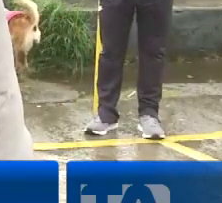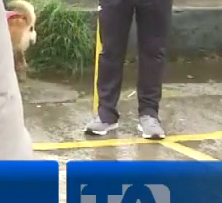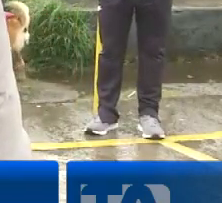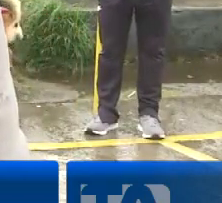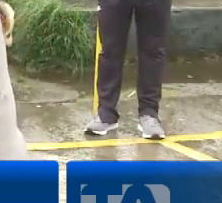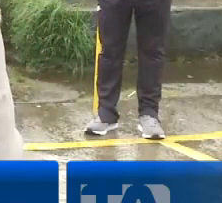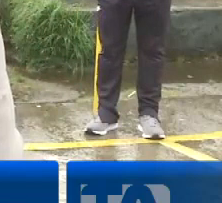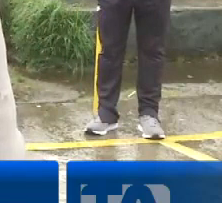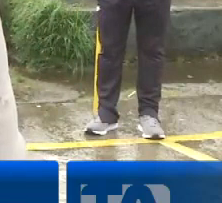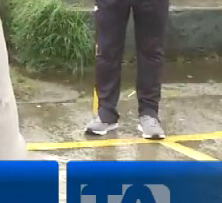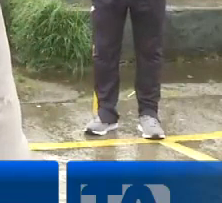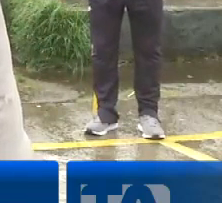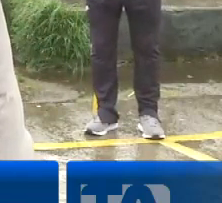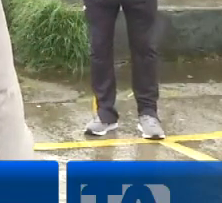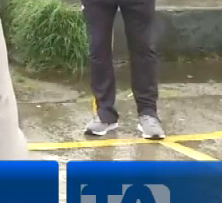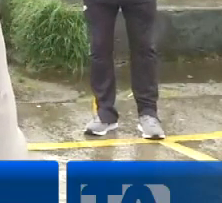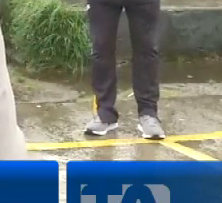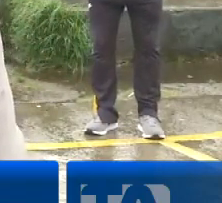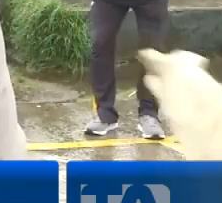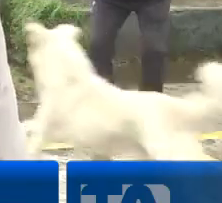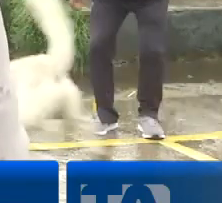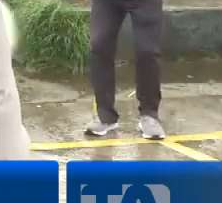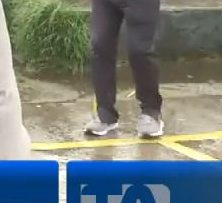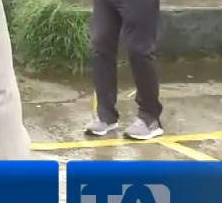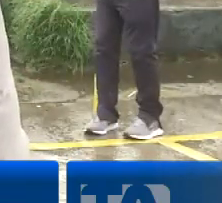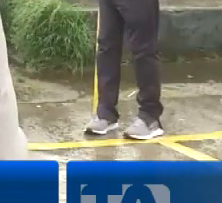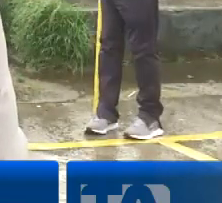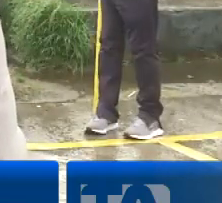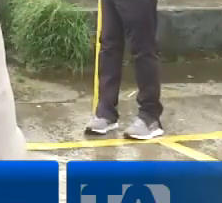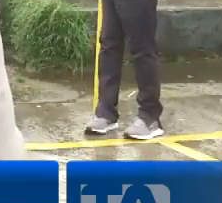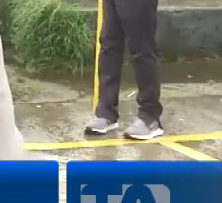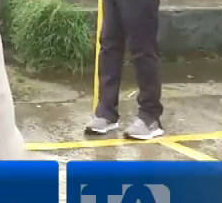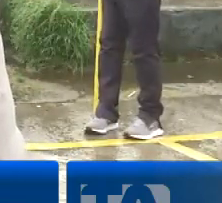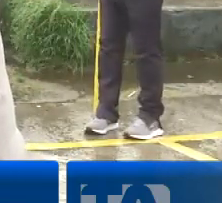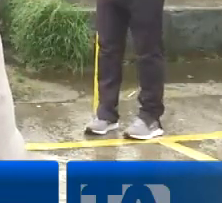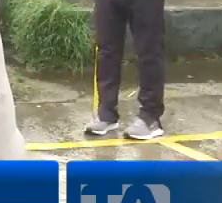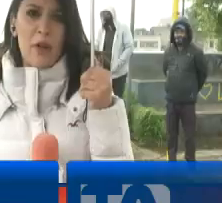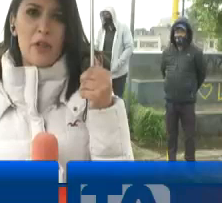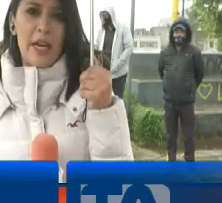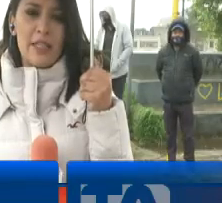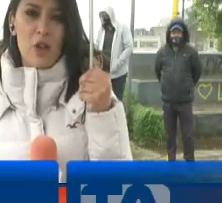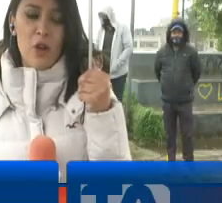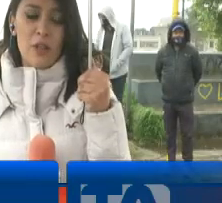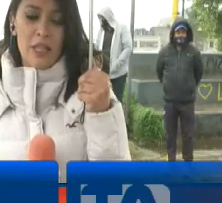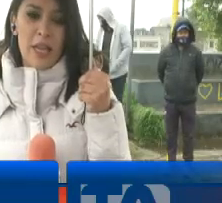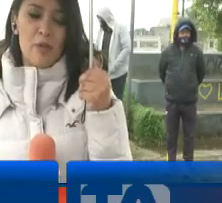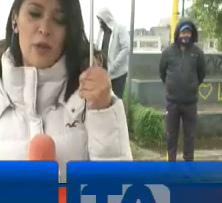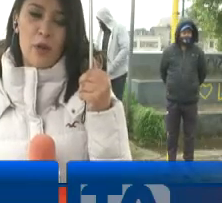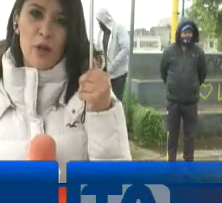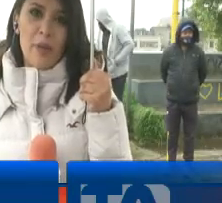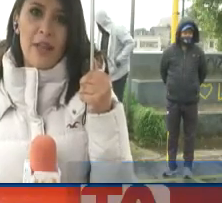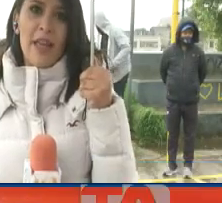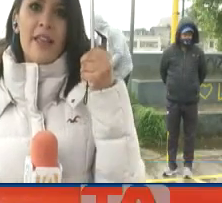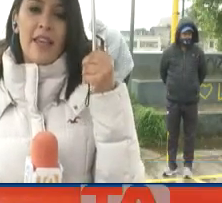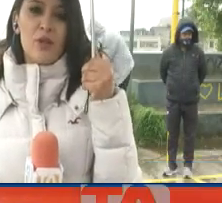los niños y también de las personas de la tercera edad que quieren salir a caminar. En un ratito más nosotros conversaremos con ellos para contarles todos los detalles, pero